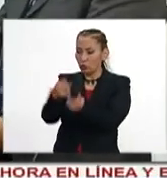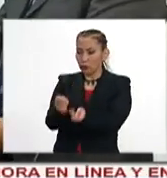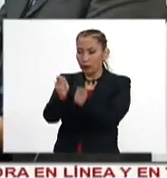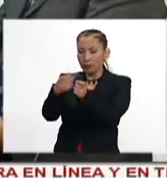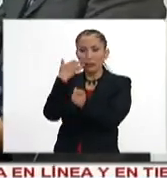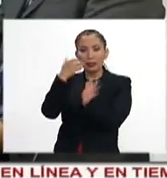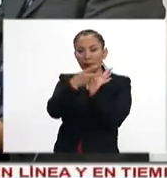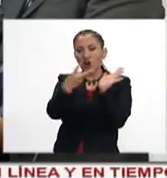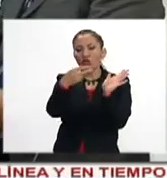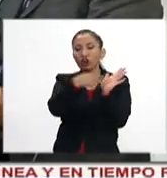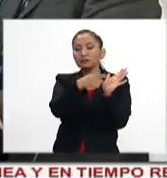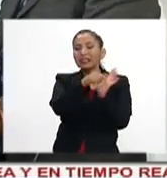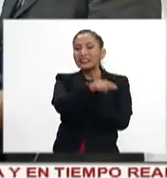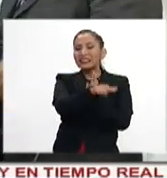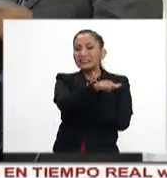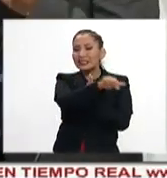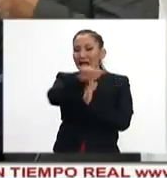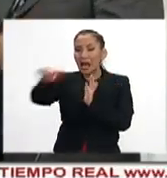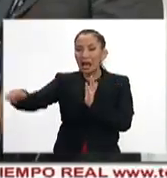para el periodo